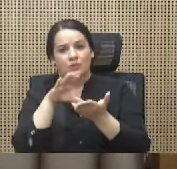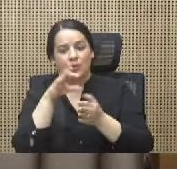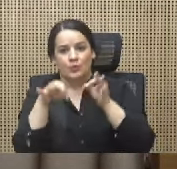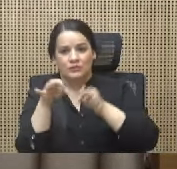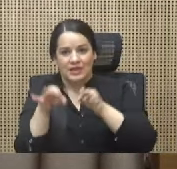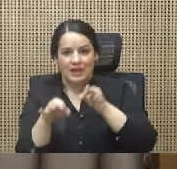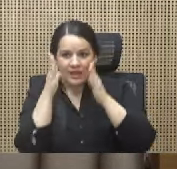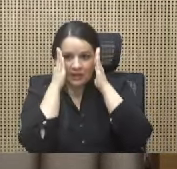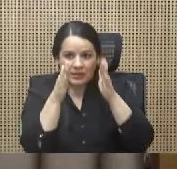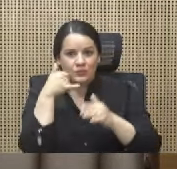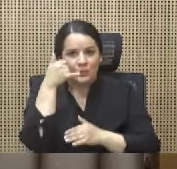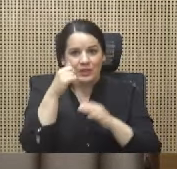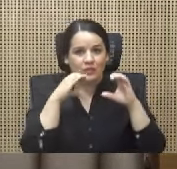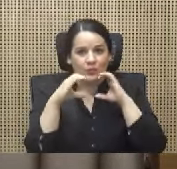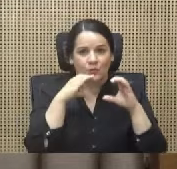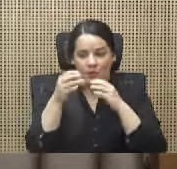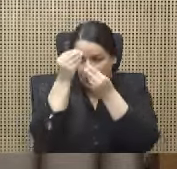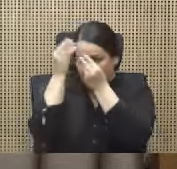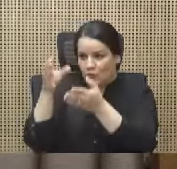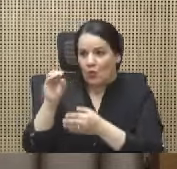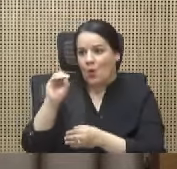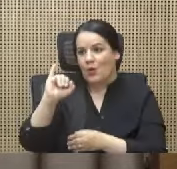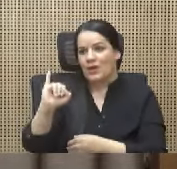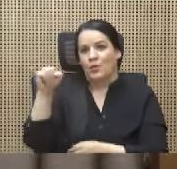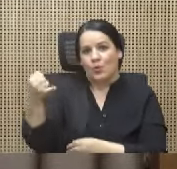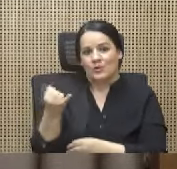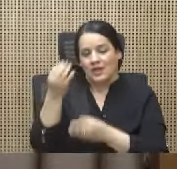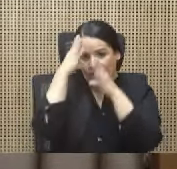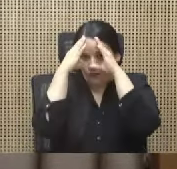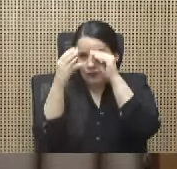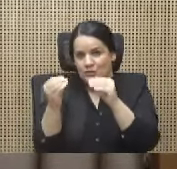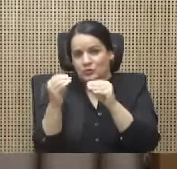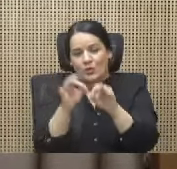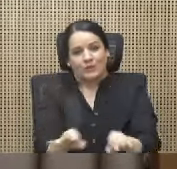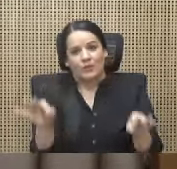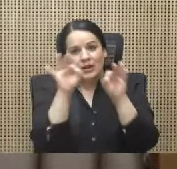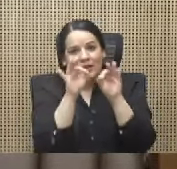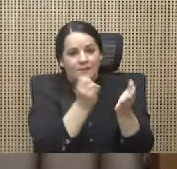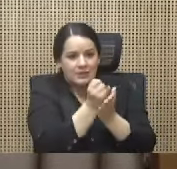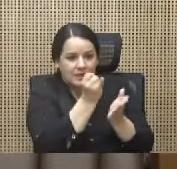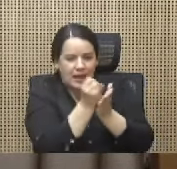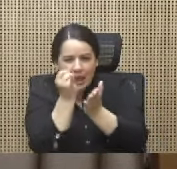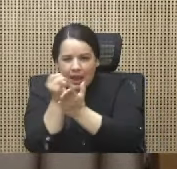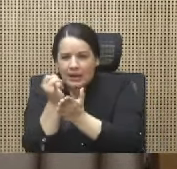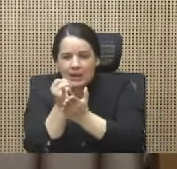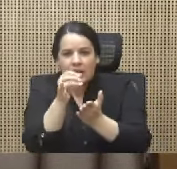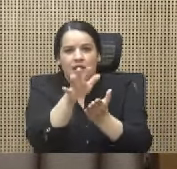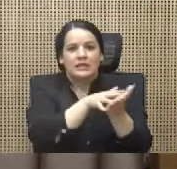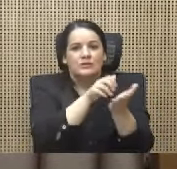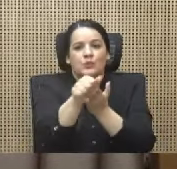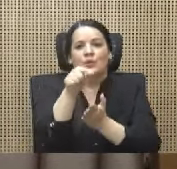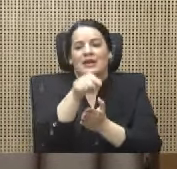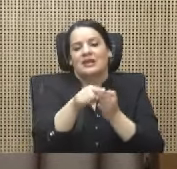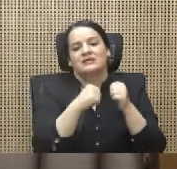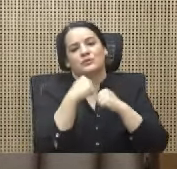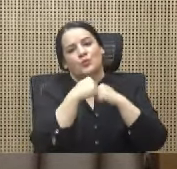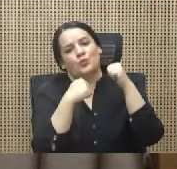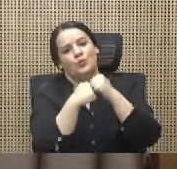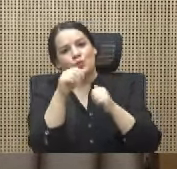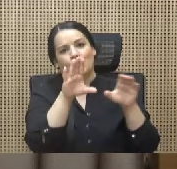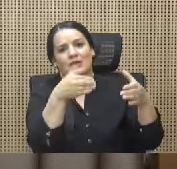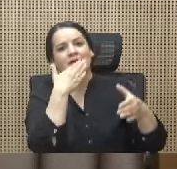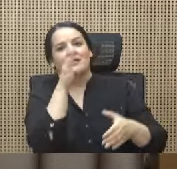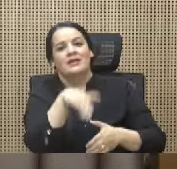de las Comunicaciones, al OIJ, información vital para poder investigar y acabar con este tipo de estructuras criminales que, insisto, trascienden